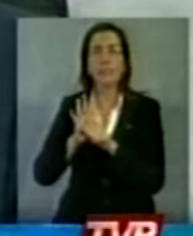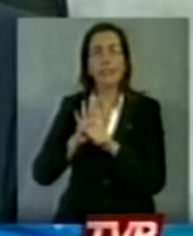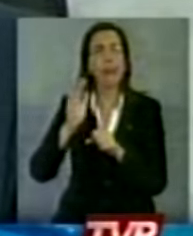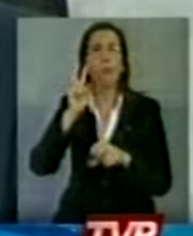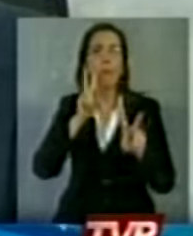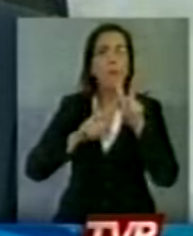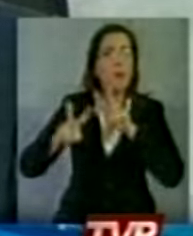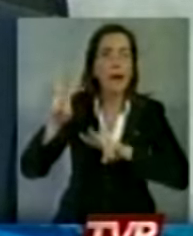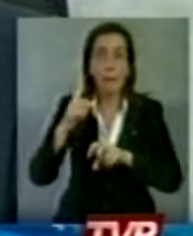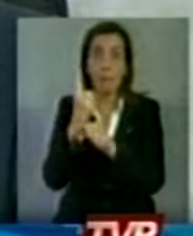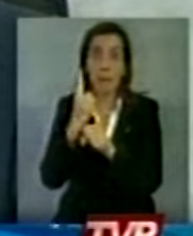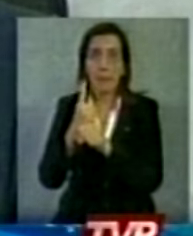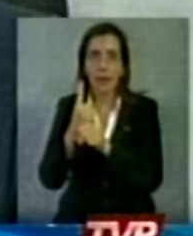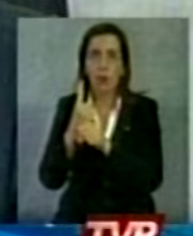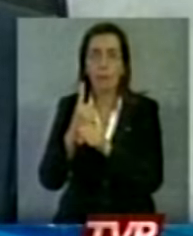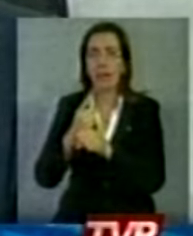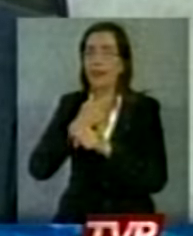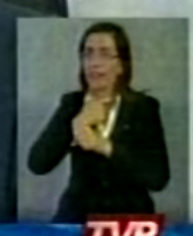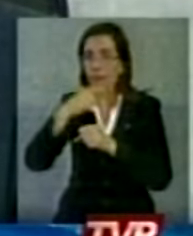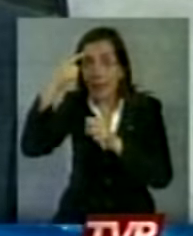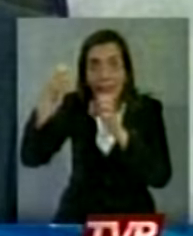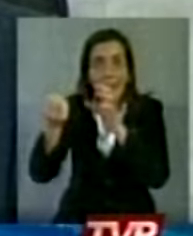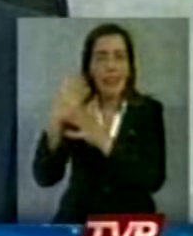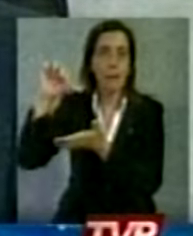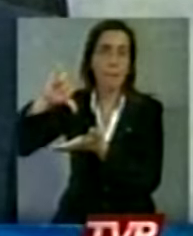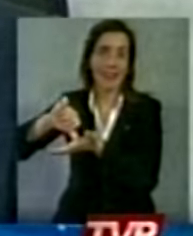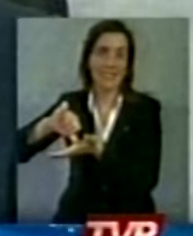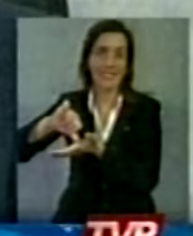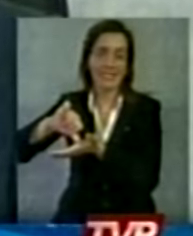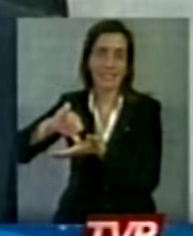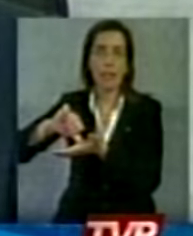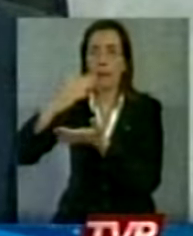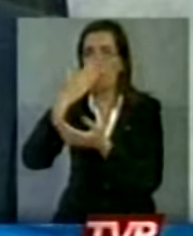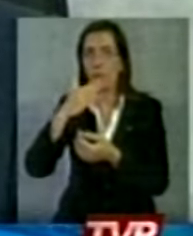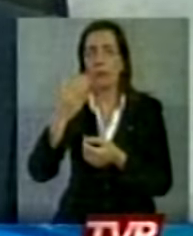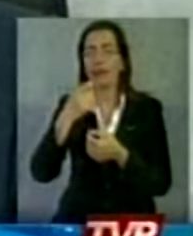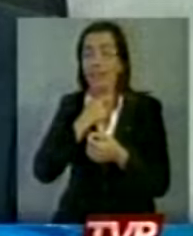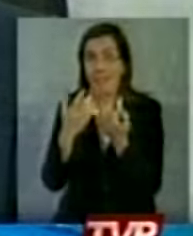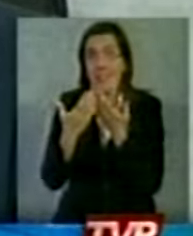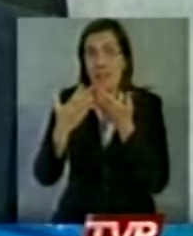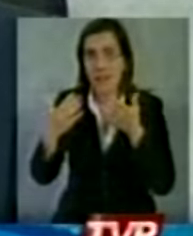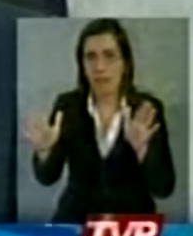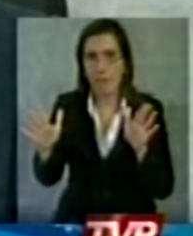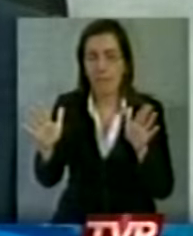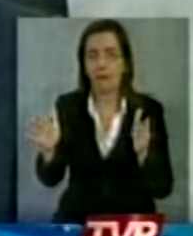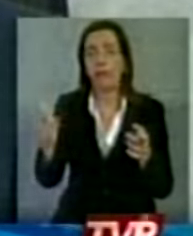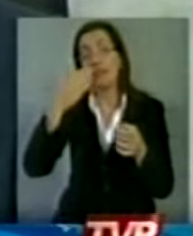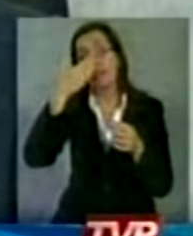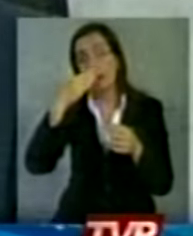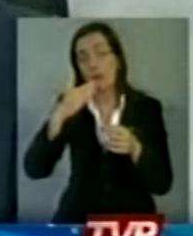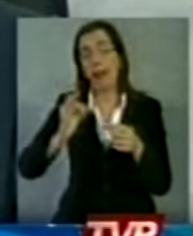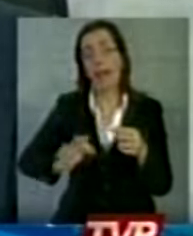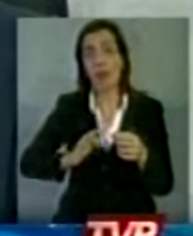buscaron constituirse en un país autónomo y con soberanía propia, y los